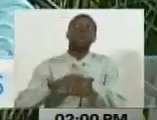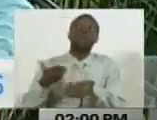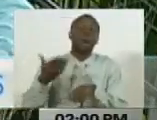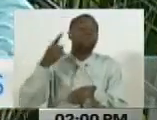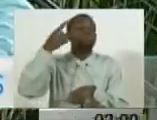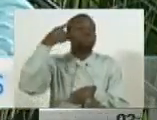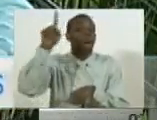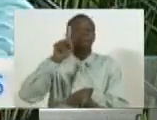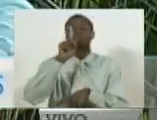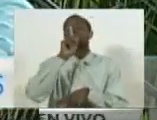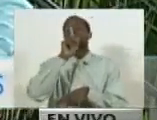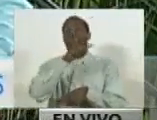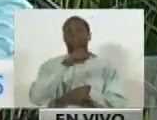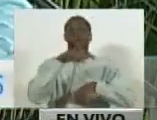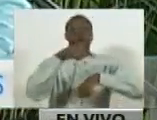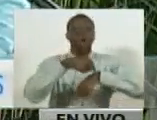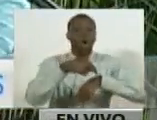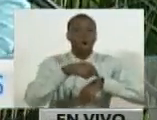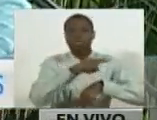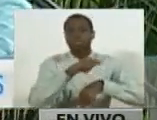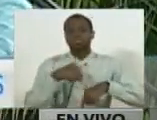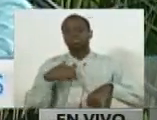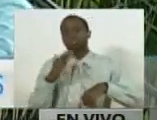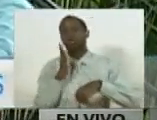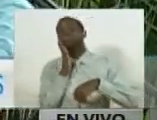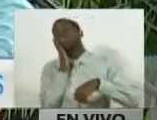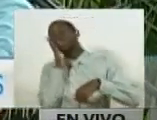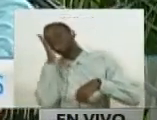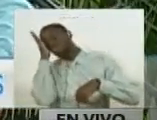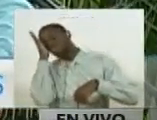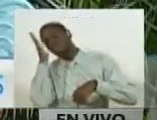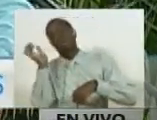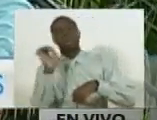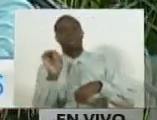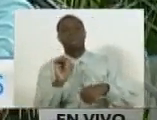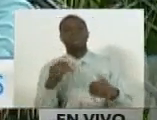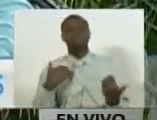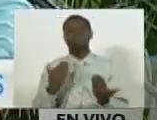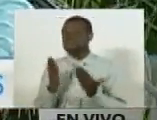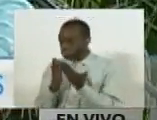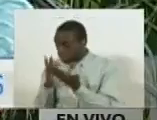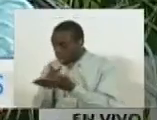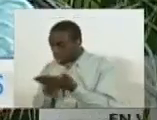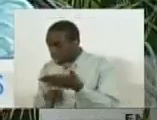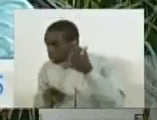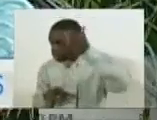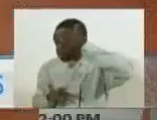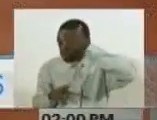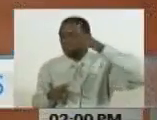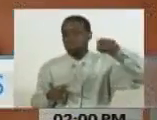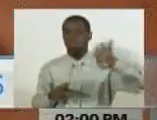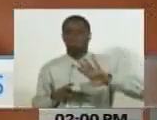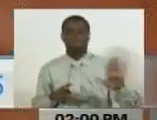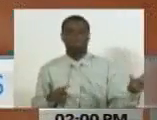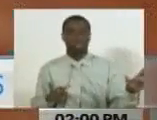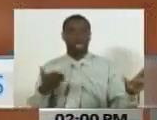¿verdad? Y a esa hora o estábamos ya durmiendo o estábamos leyendo. Eran mis tiempos.